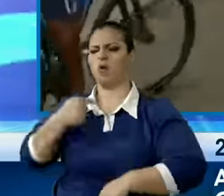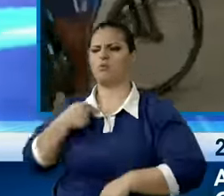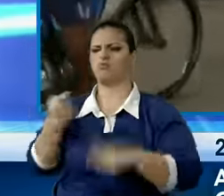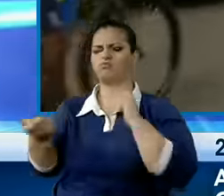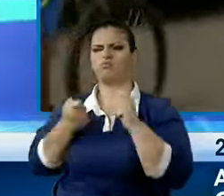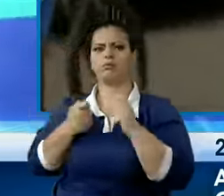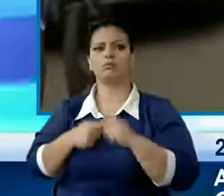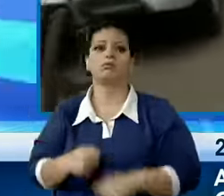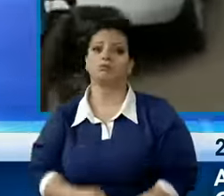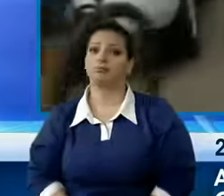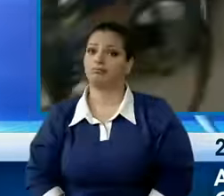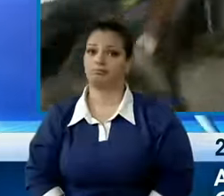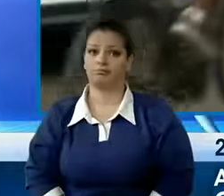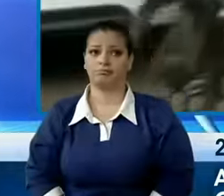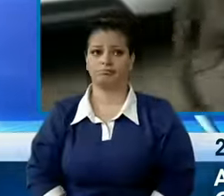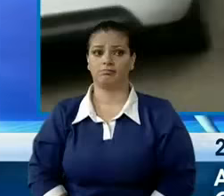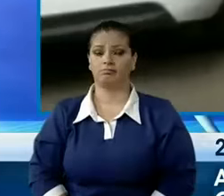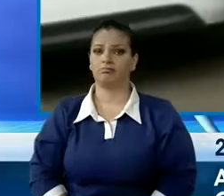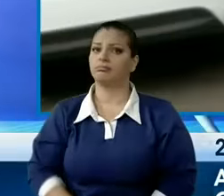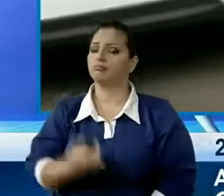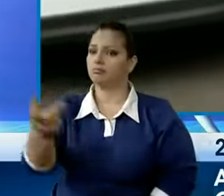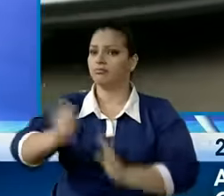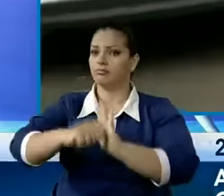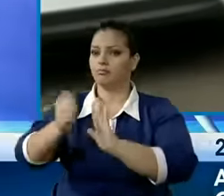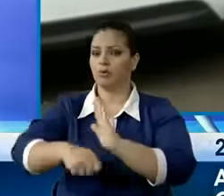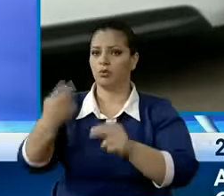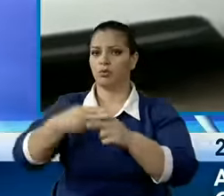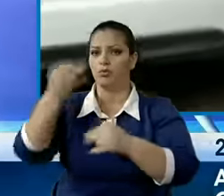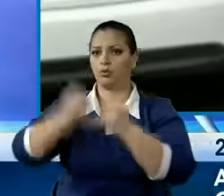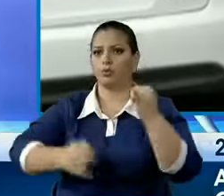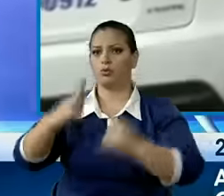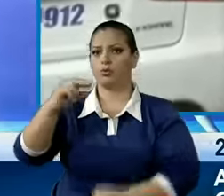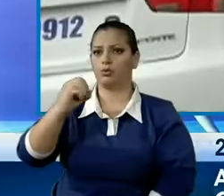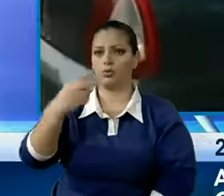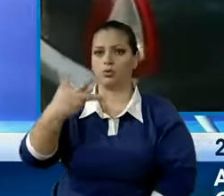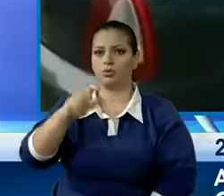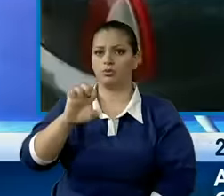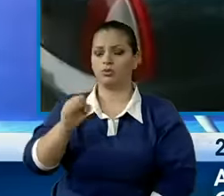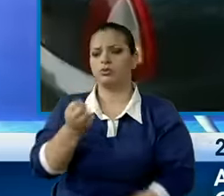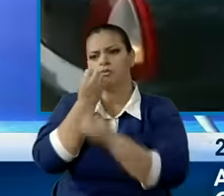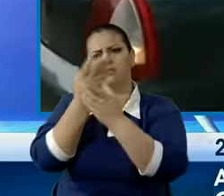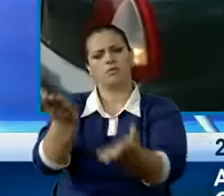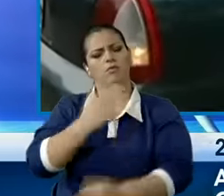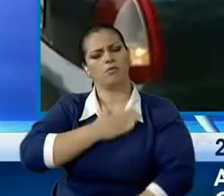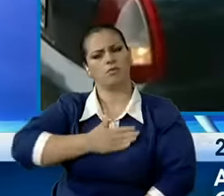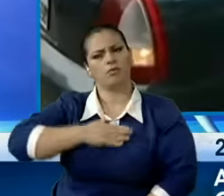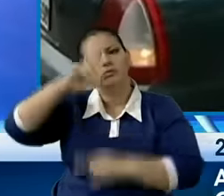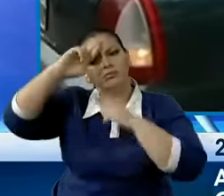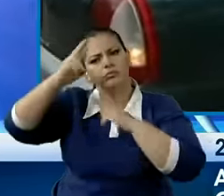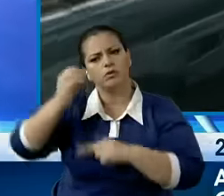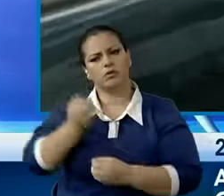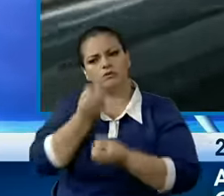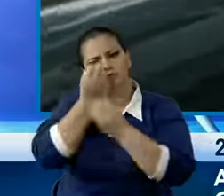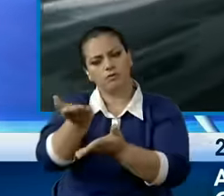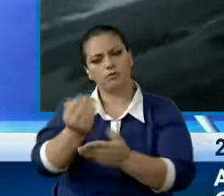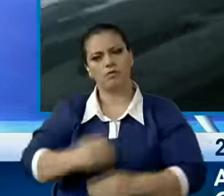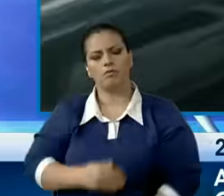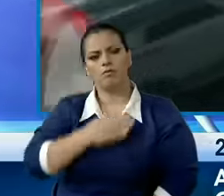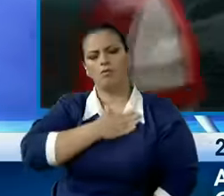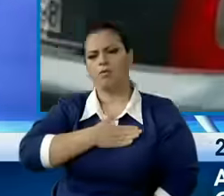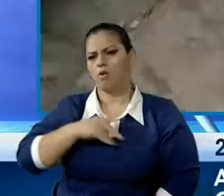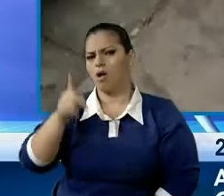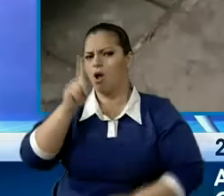querido abogado Roche, discúlpeme que me dirija a usted, con todo respeto, por cierto, debieron ser más severos en sancionar a